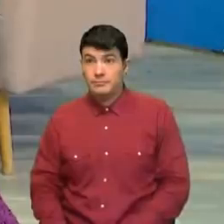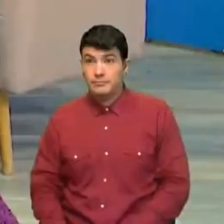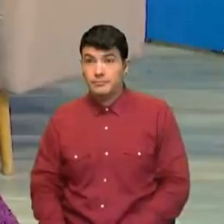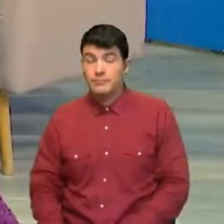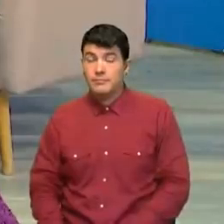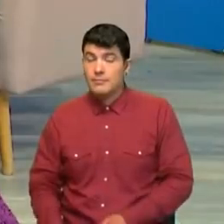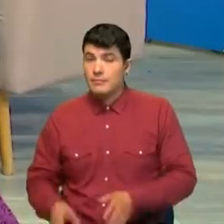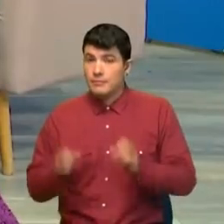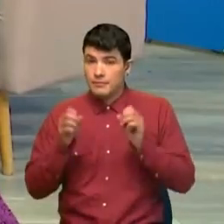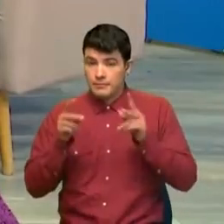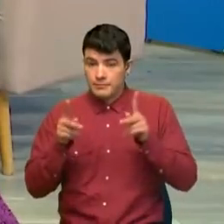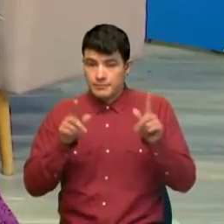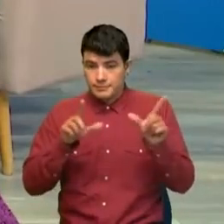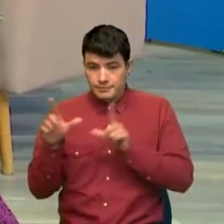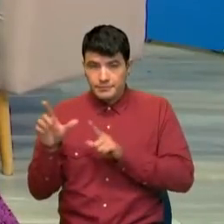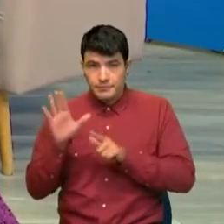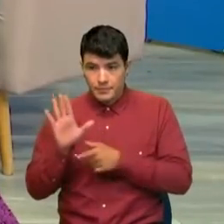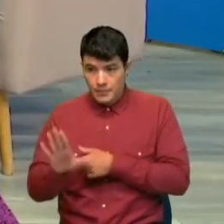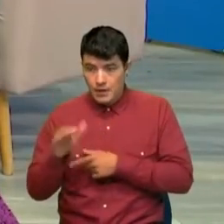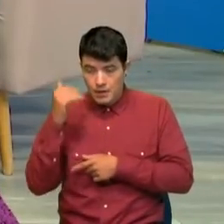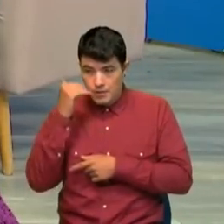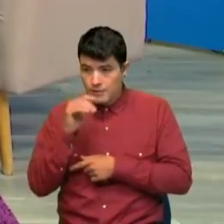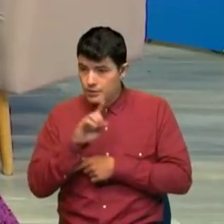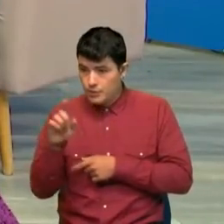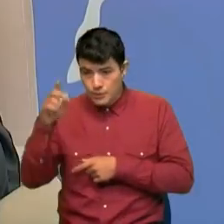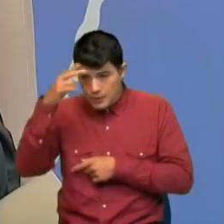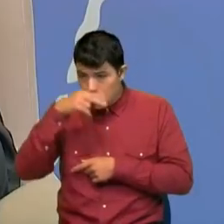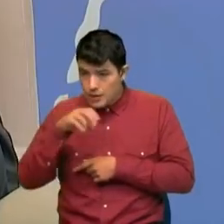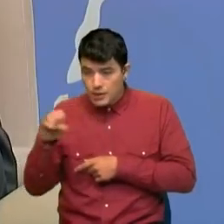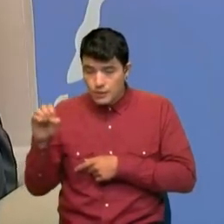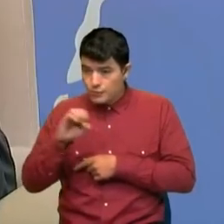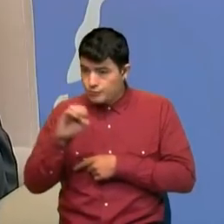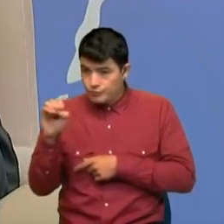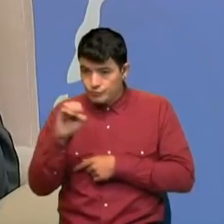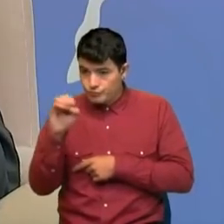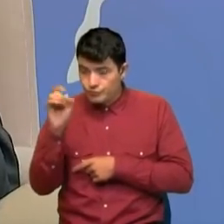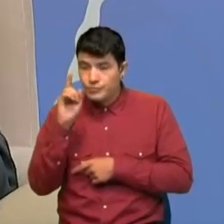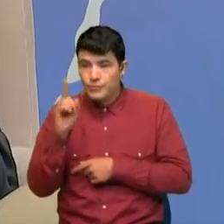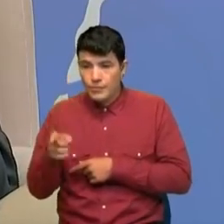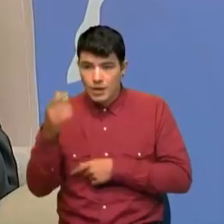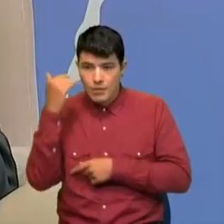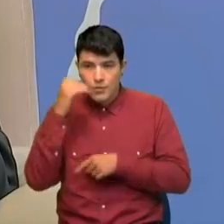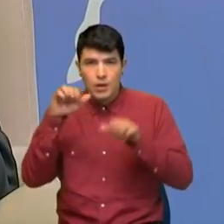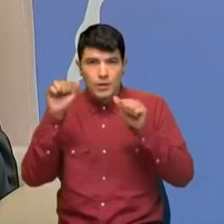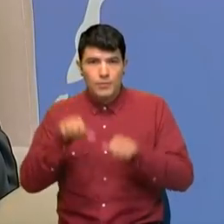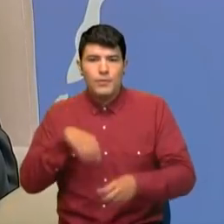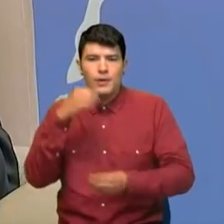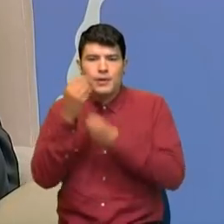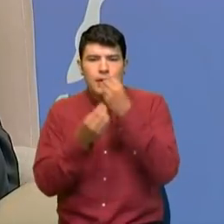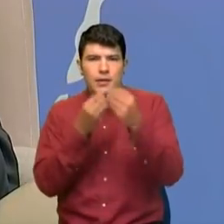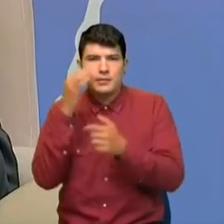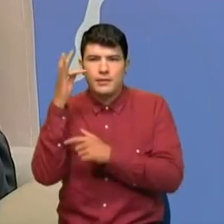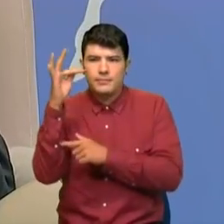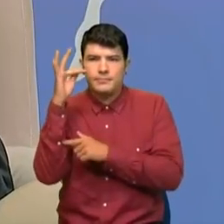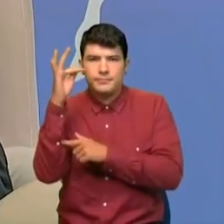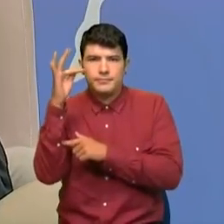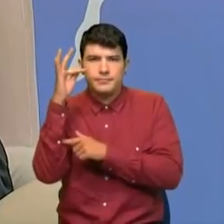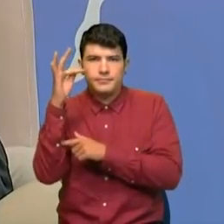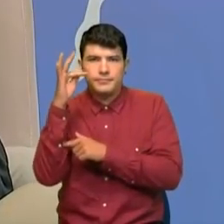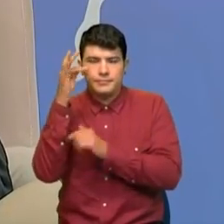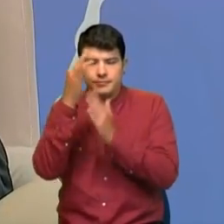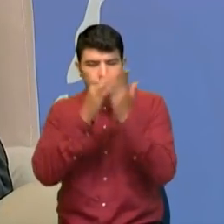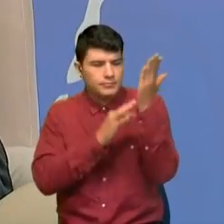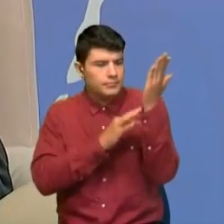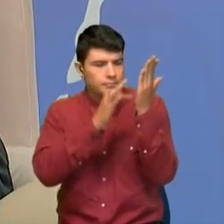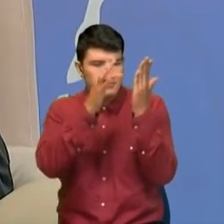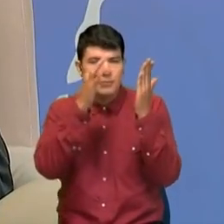Ok, bueno, pues, si ella no tiene hijos como tal en ese sentido, ella puede elaborar un testamento para poder